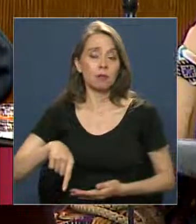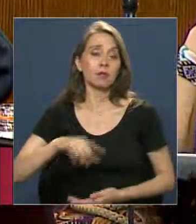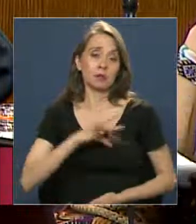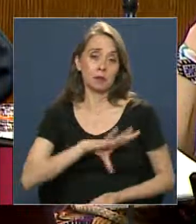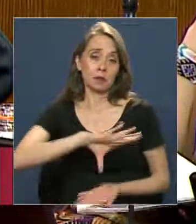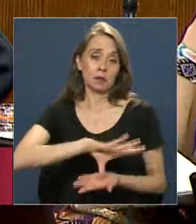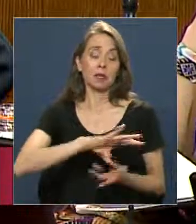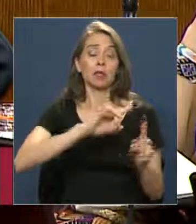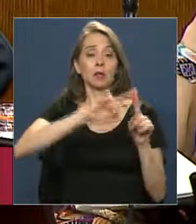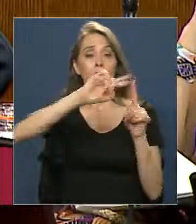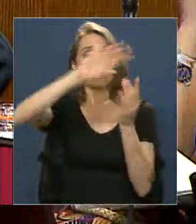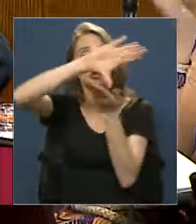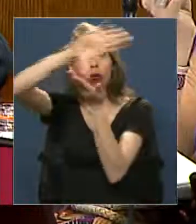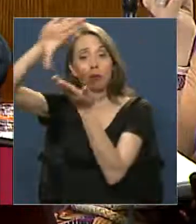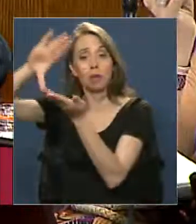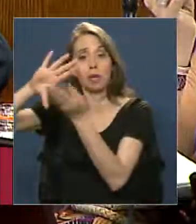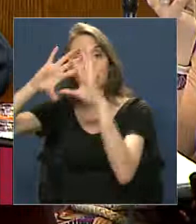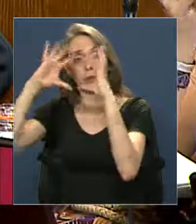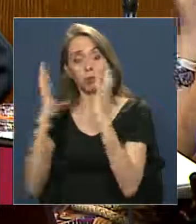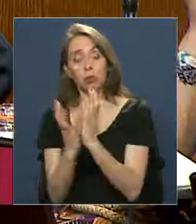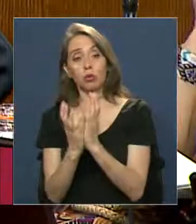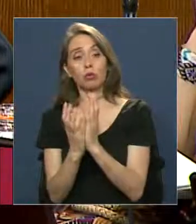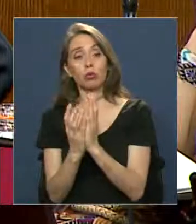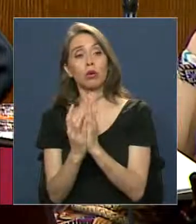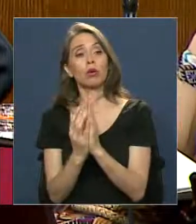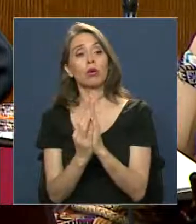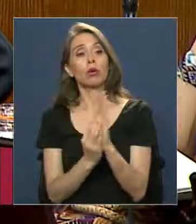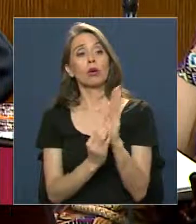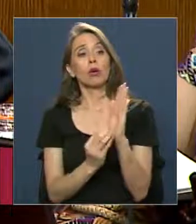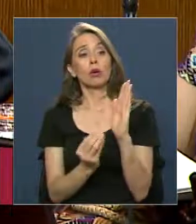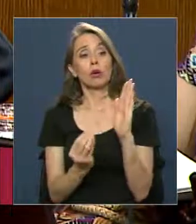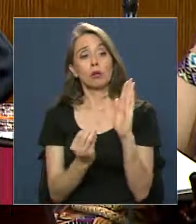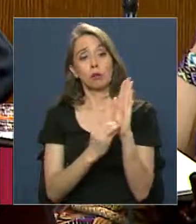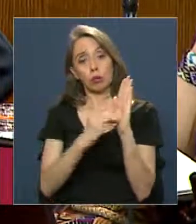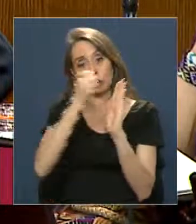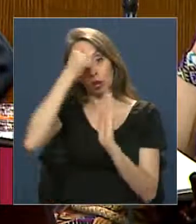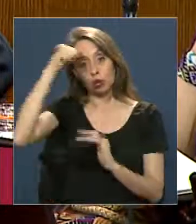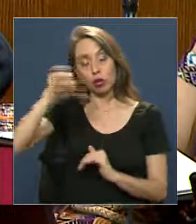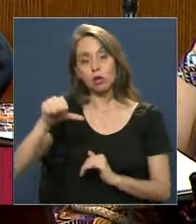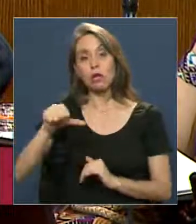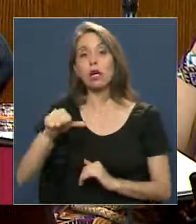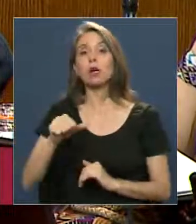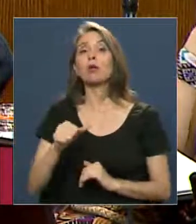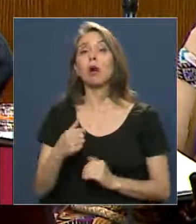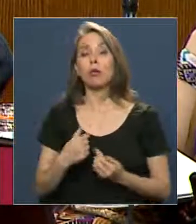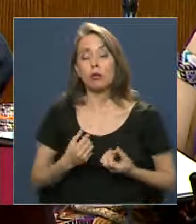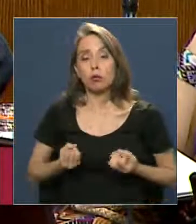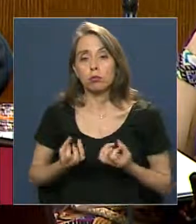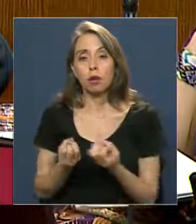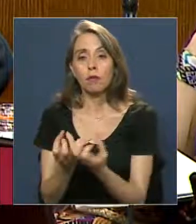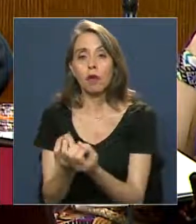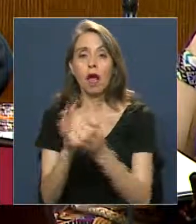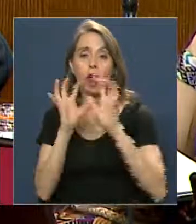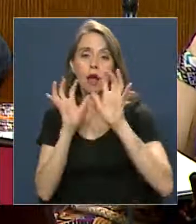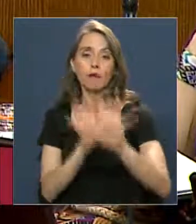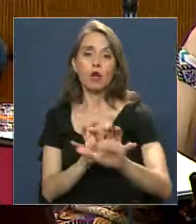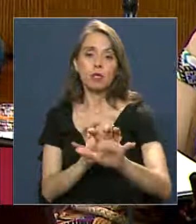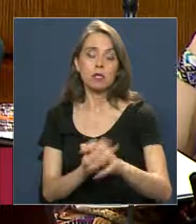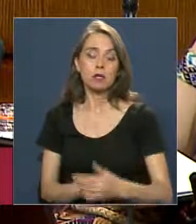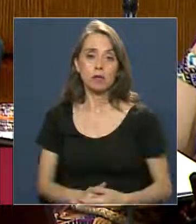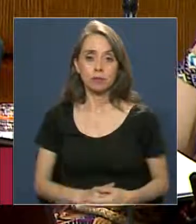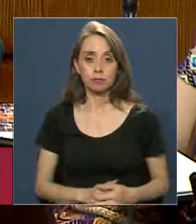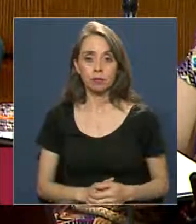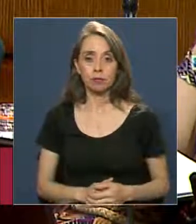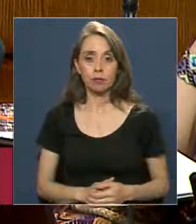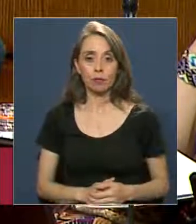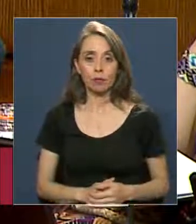lo que otros países del mundo han condenado cuando se trata de hacer apología a la violencia. Y aquí lo han